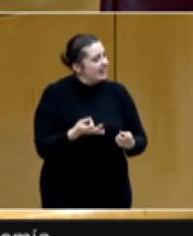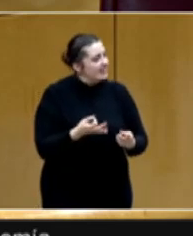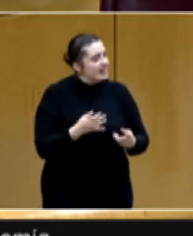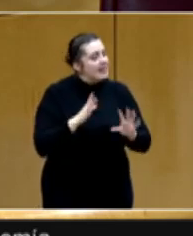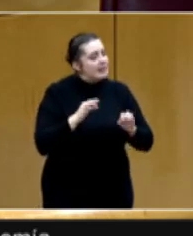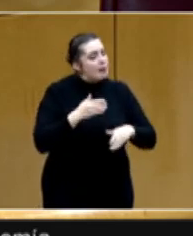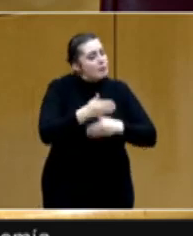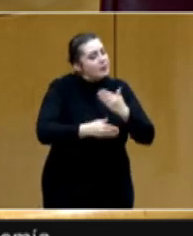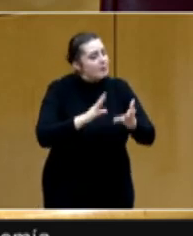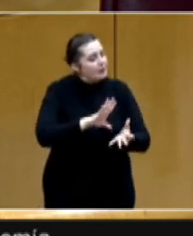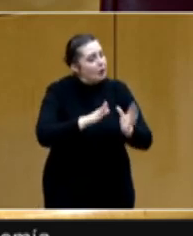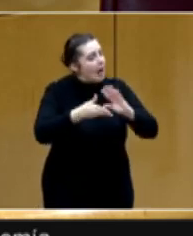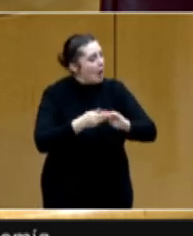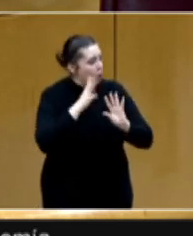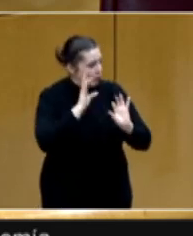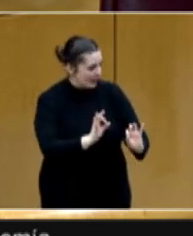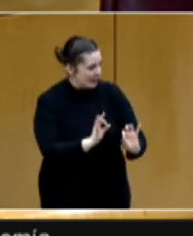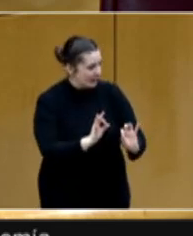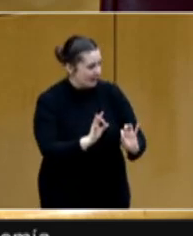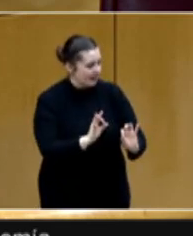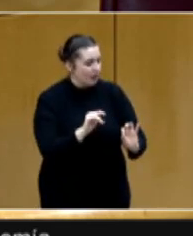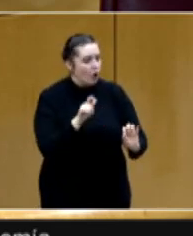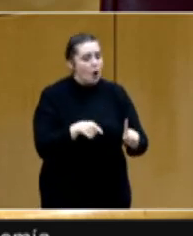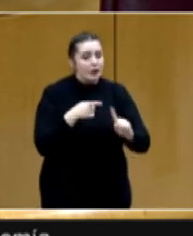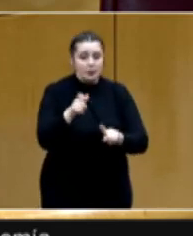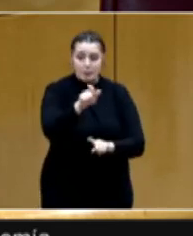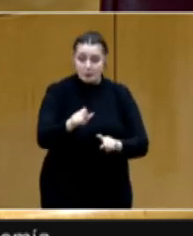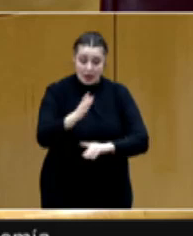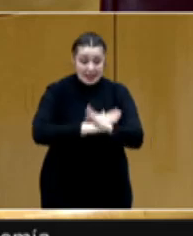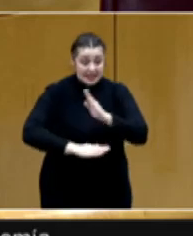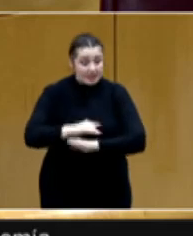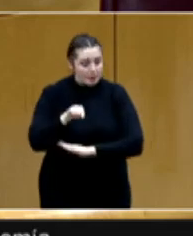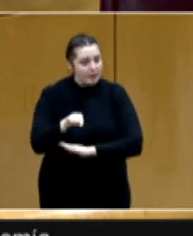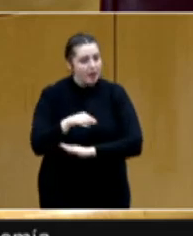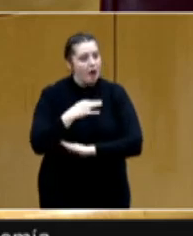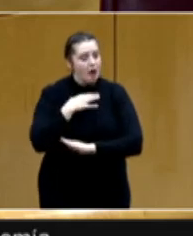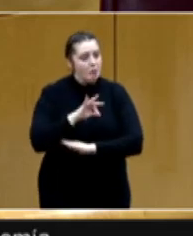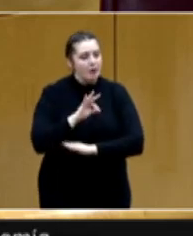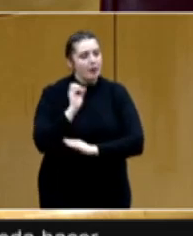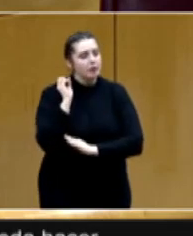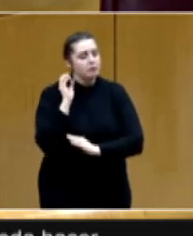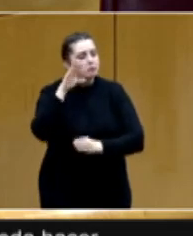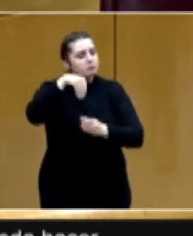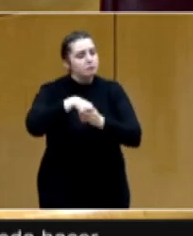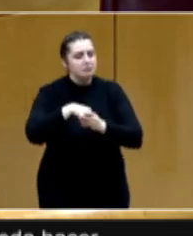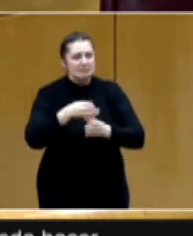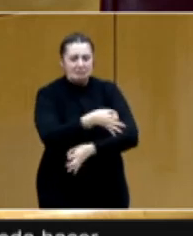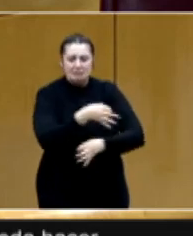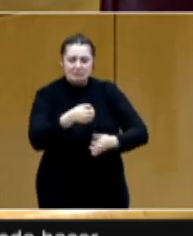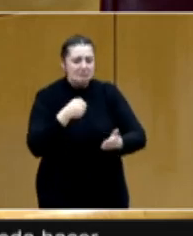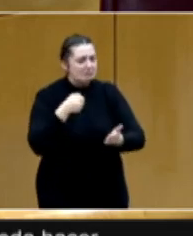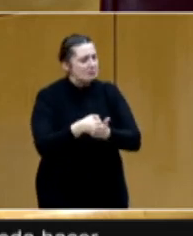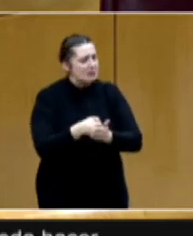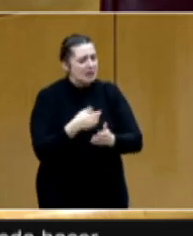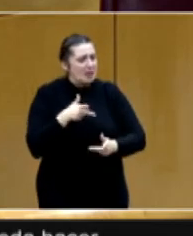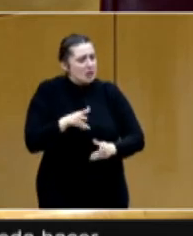del procedimiento para que las personas con discapacidad puedan intervenir con absoluta efectividad en